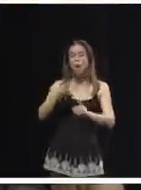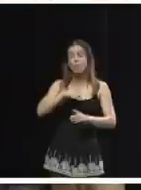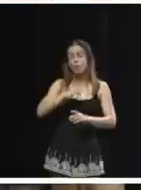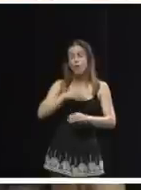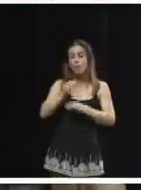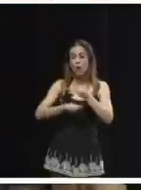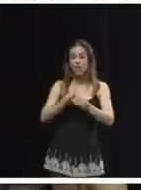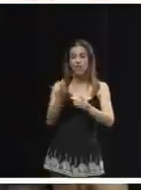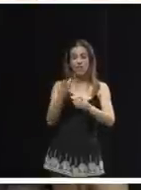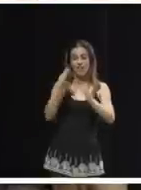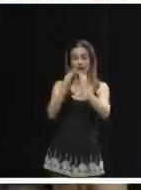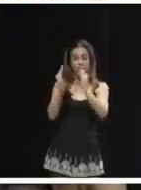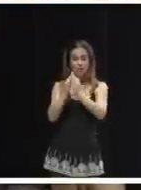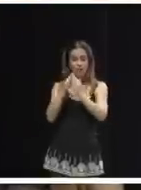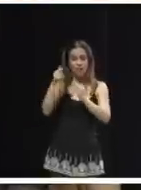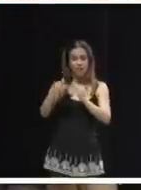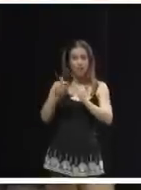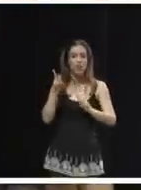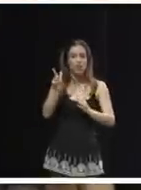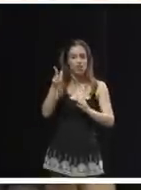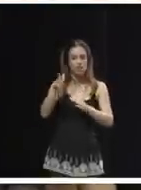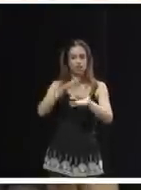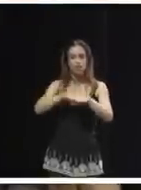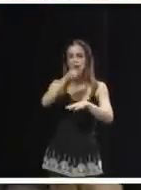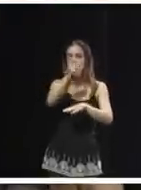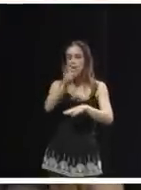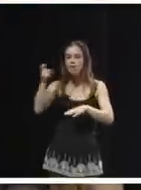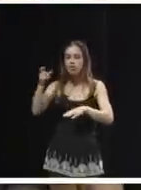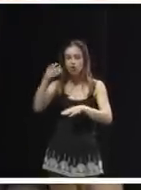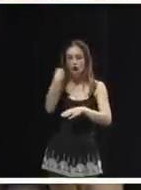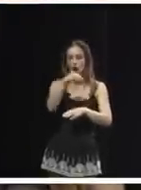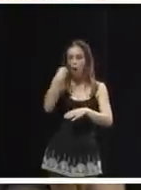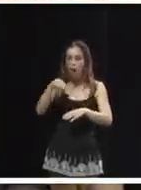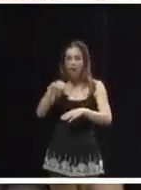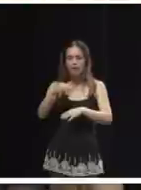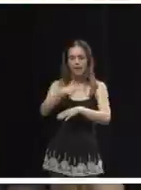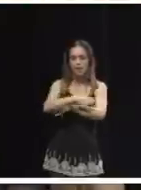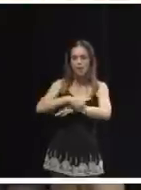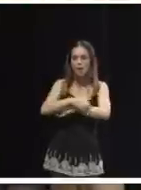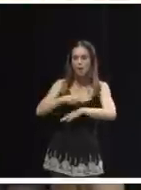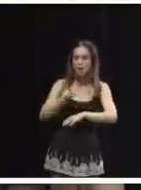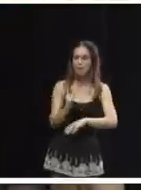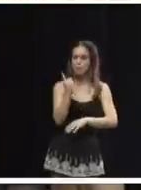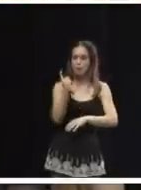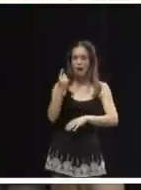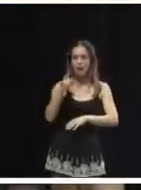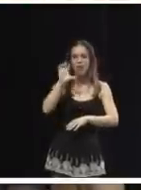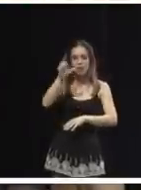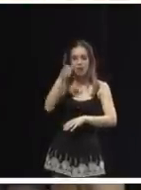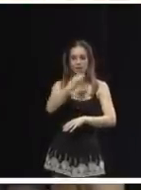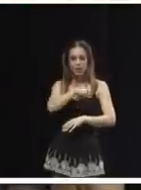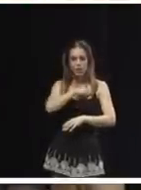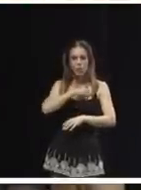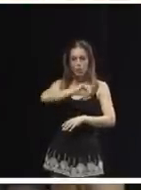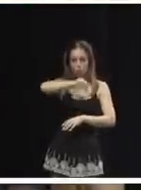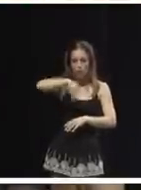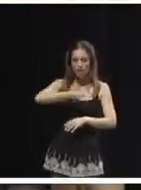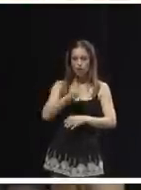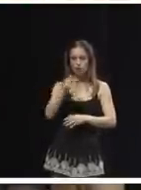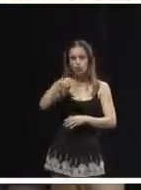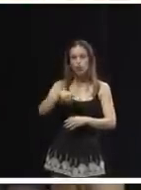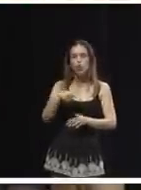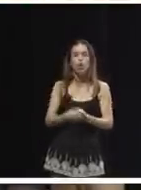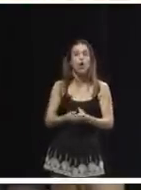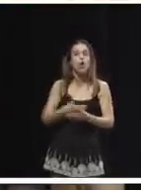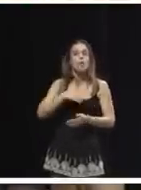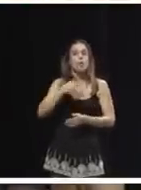se convierta realmente en un derecho para las personas jóvenes y para la gente más desfavorecida de nuestro país, porque podemos conseguir un estado de